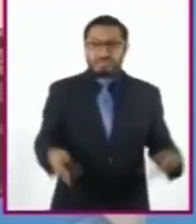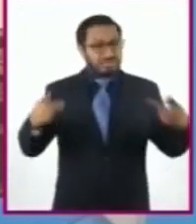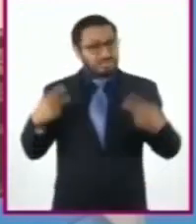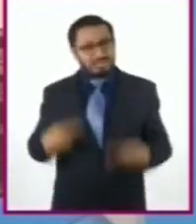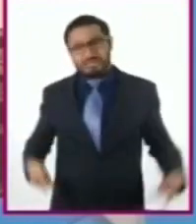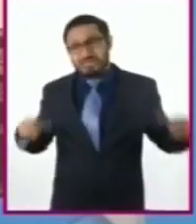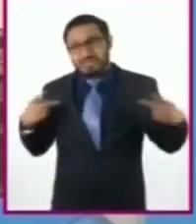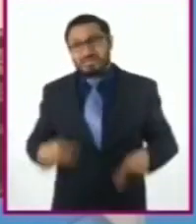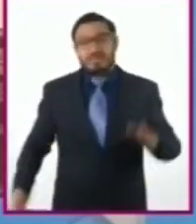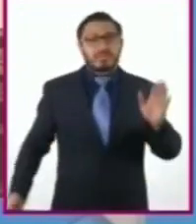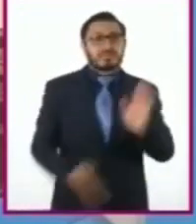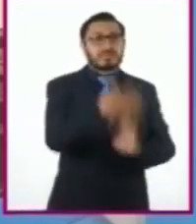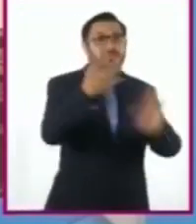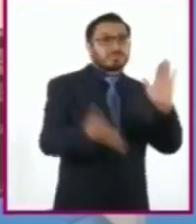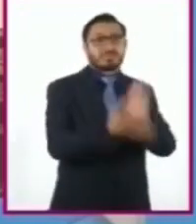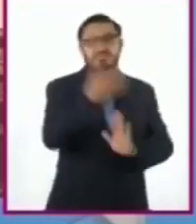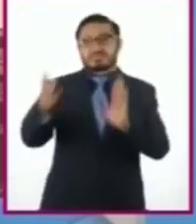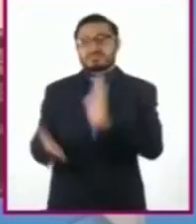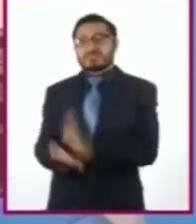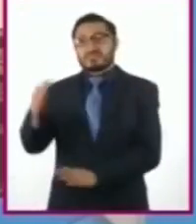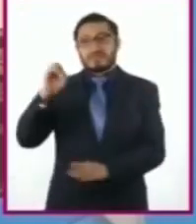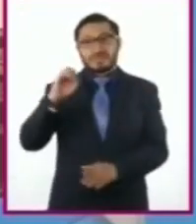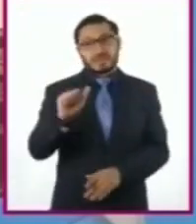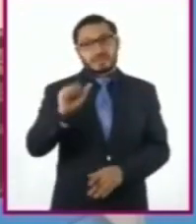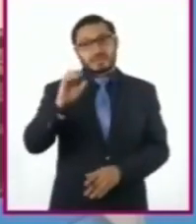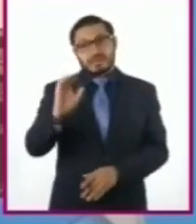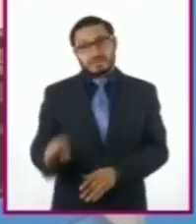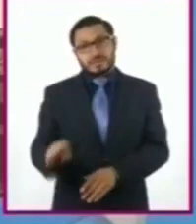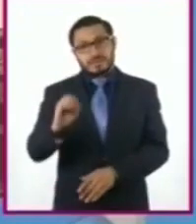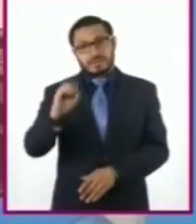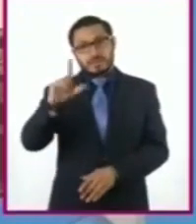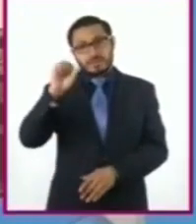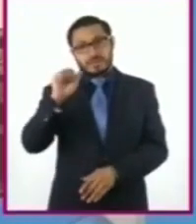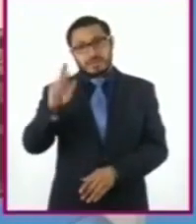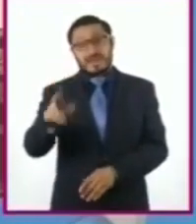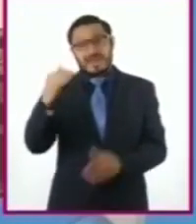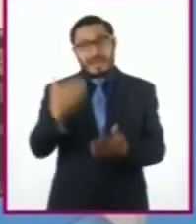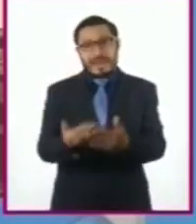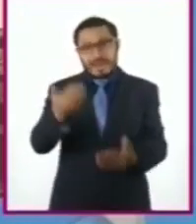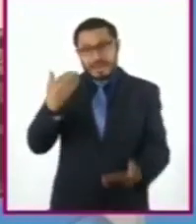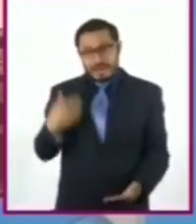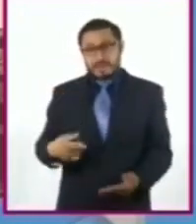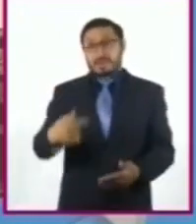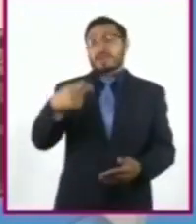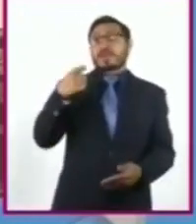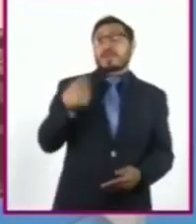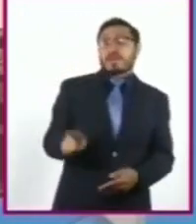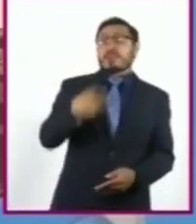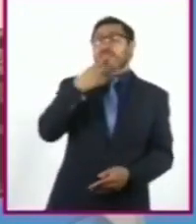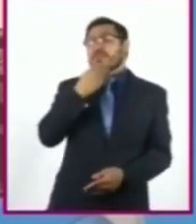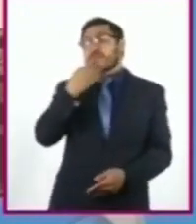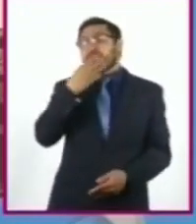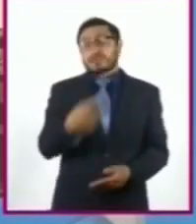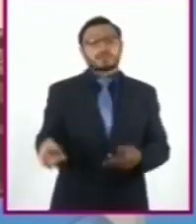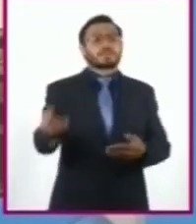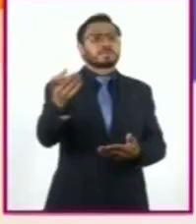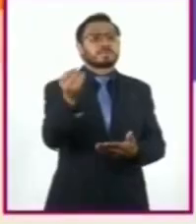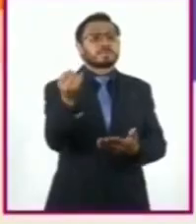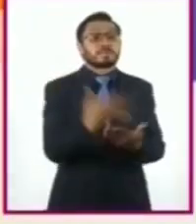edifique en solar, sin que primero le sea medido y trazado por el dicho Alonso